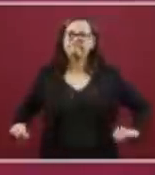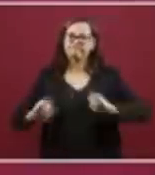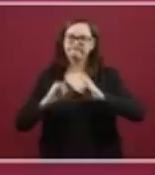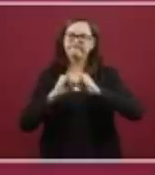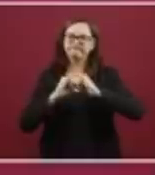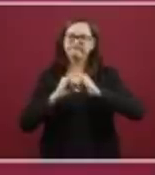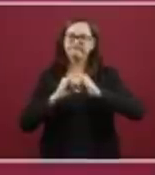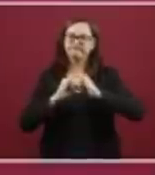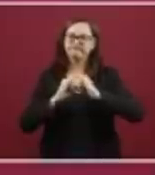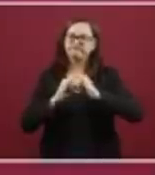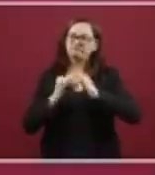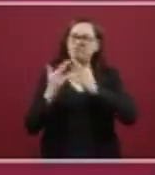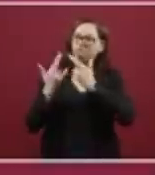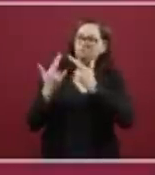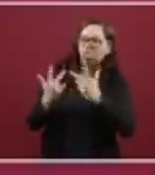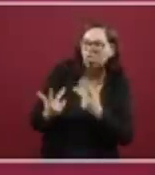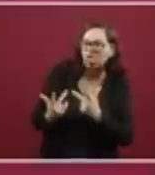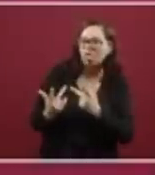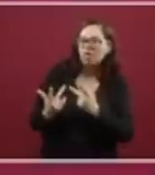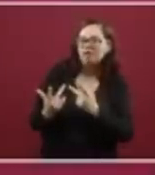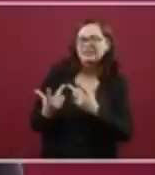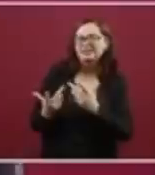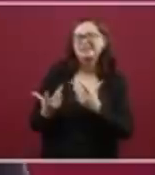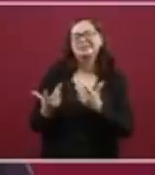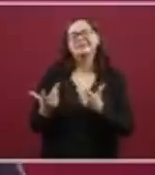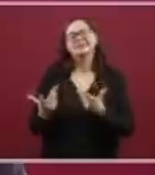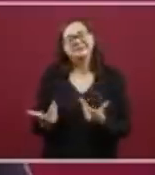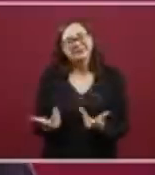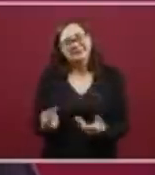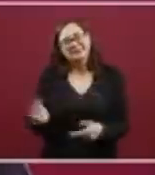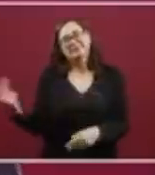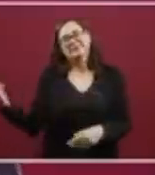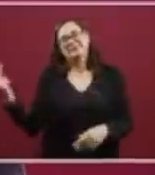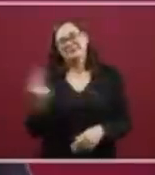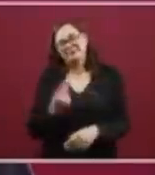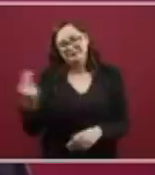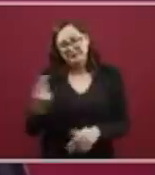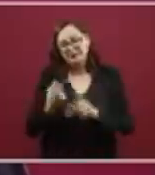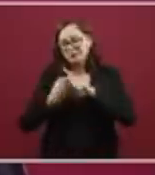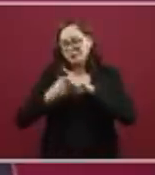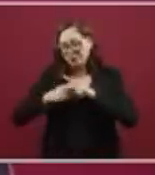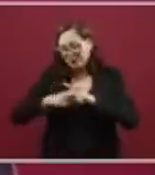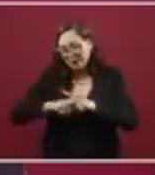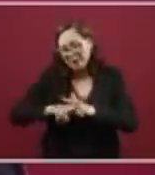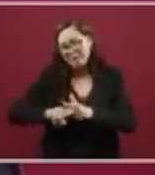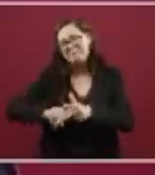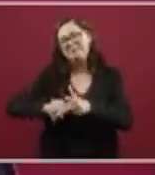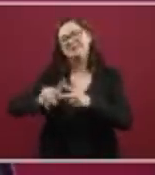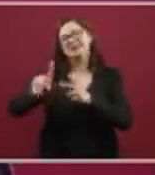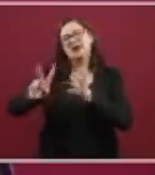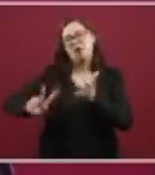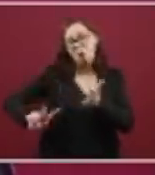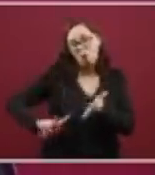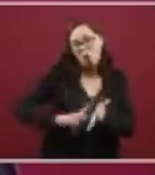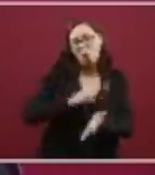Entonces, tenemos que reconstruir desde abajo, entre todos,